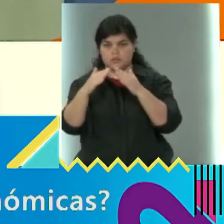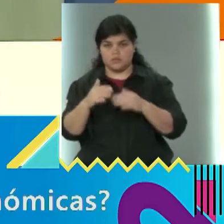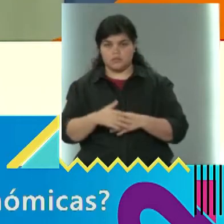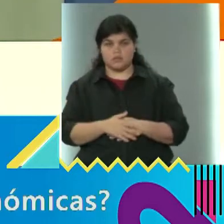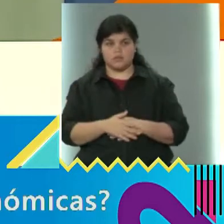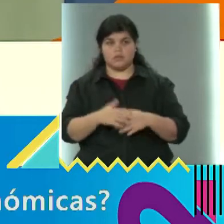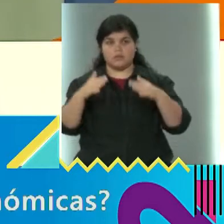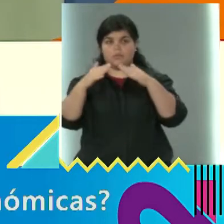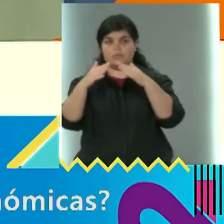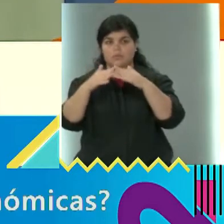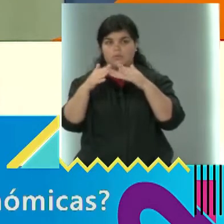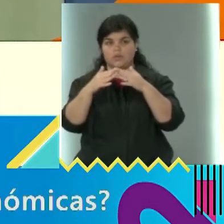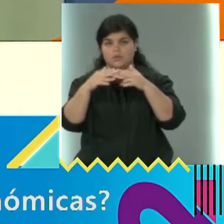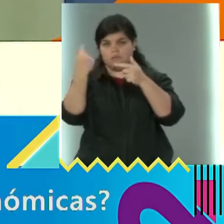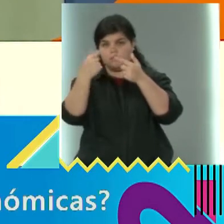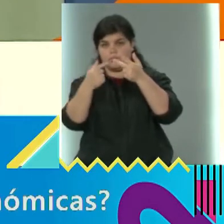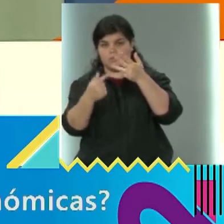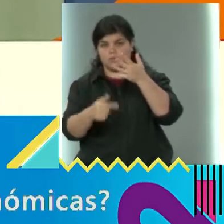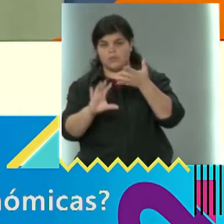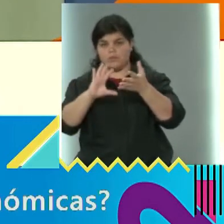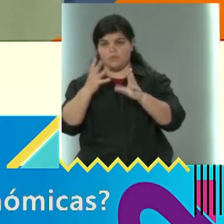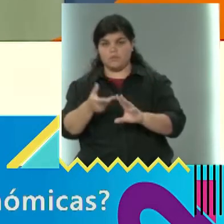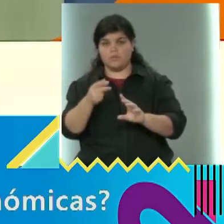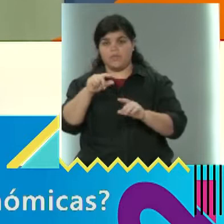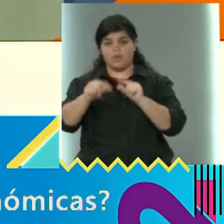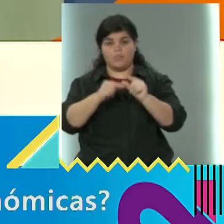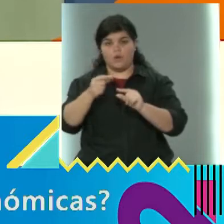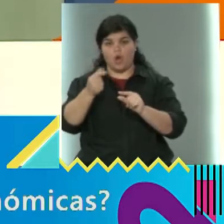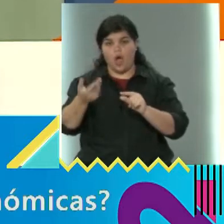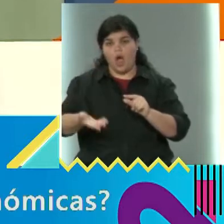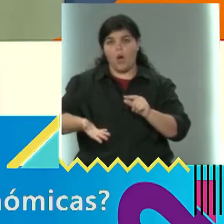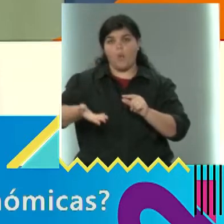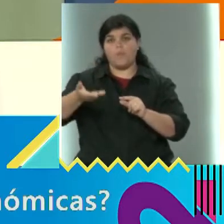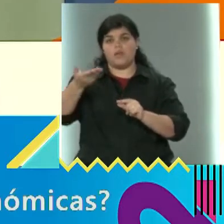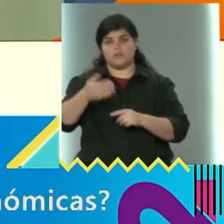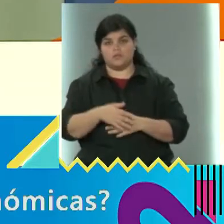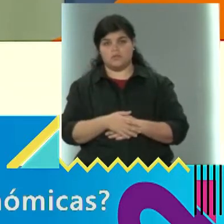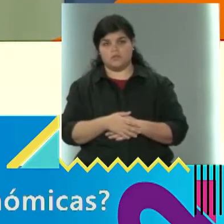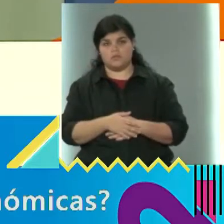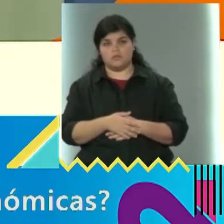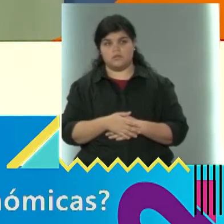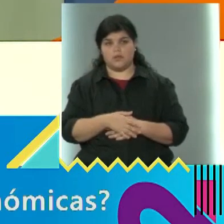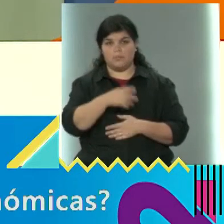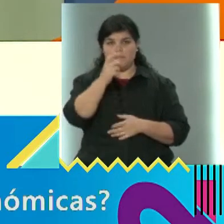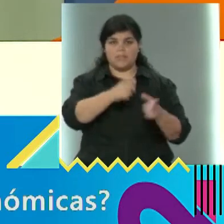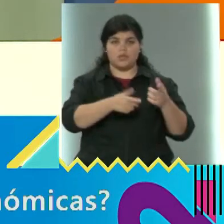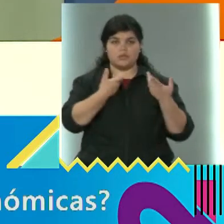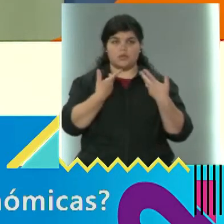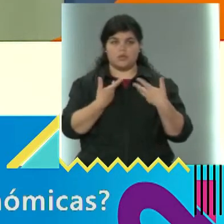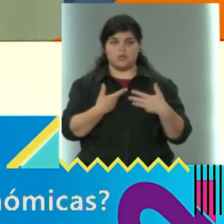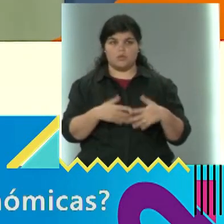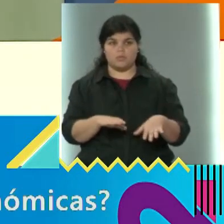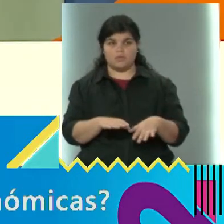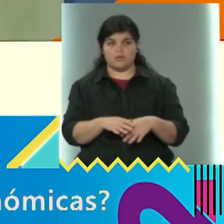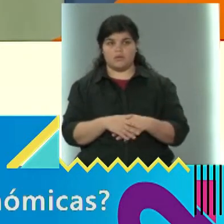hay viviendas con distintos tipos de calidades que van aumentando y obviamente para una persona normal se aleja mucho de